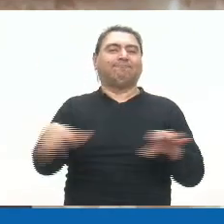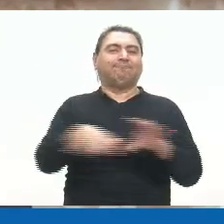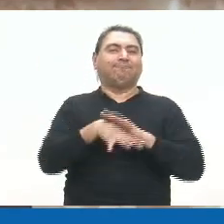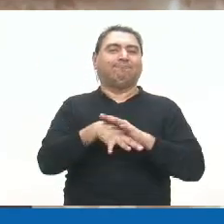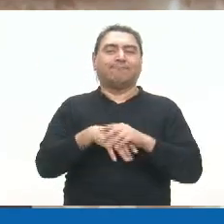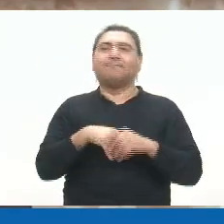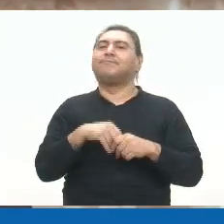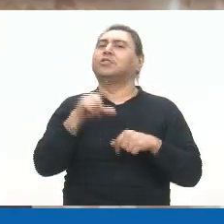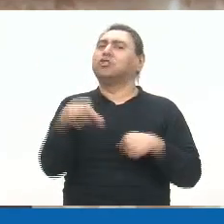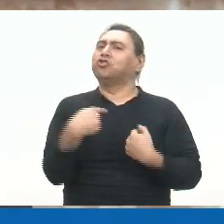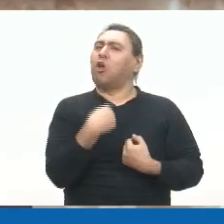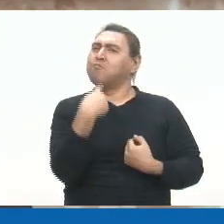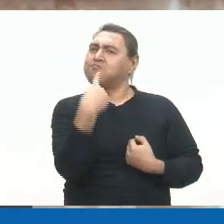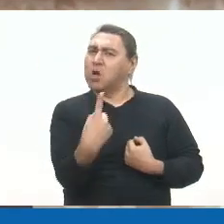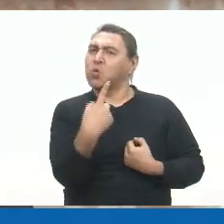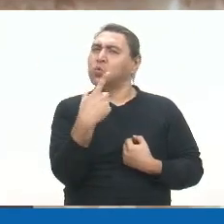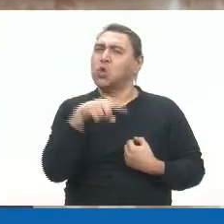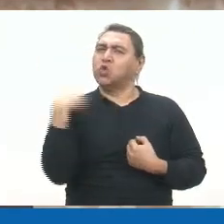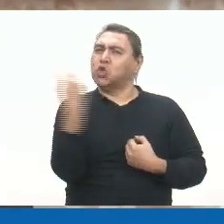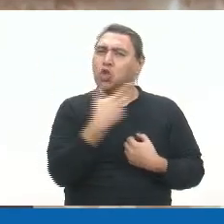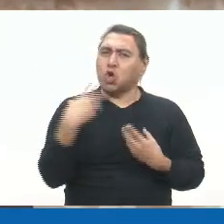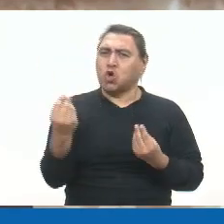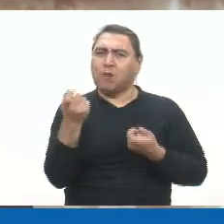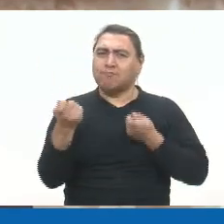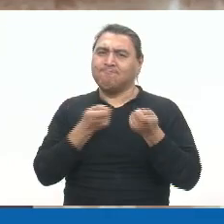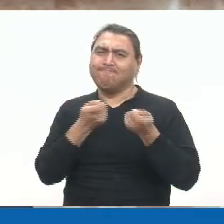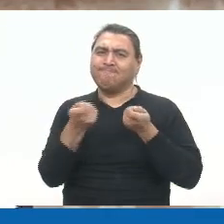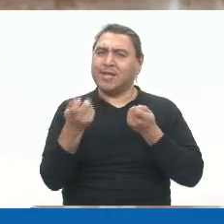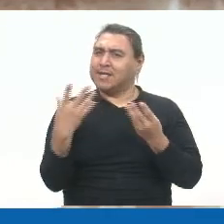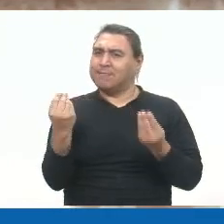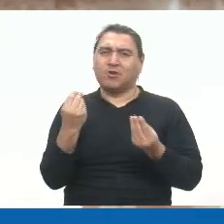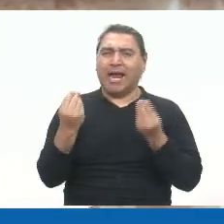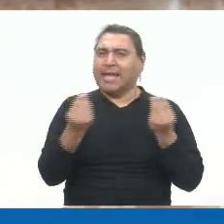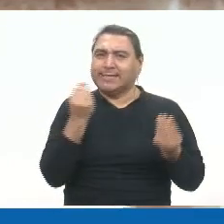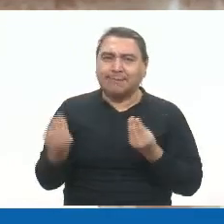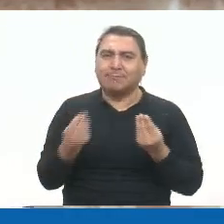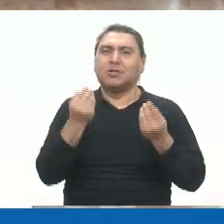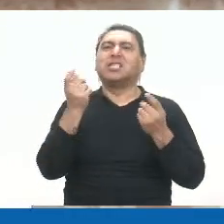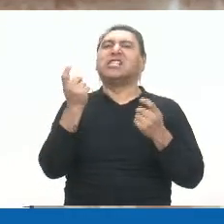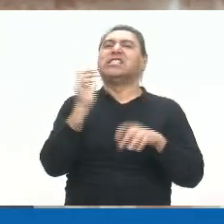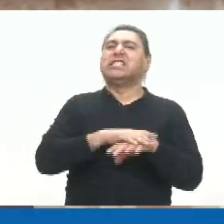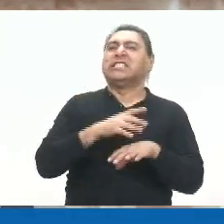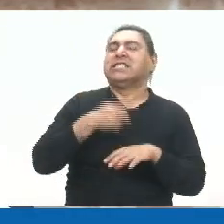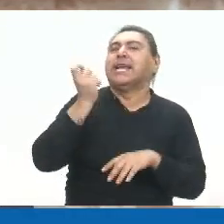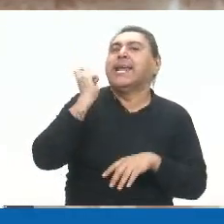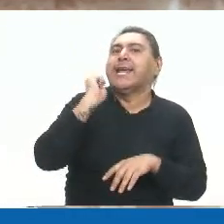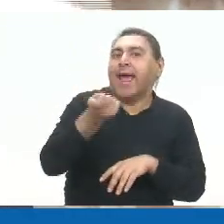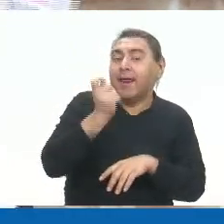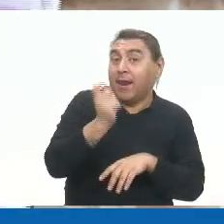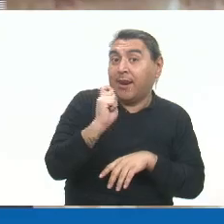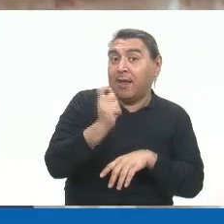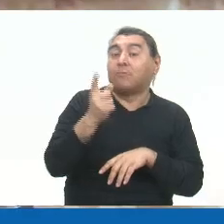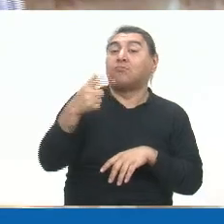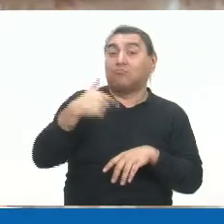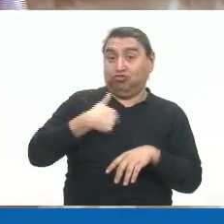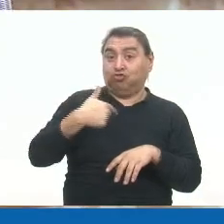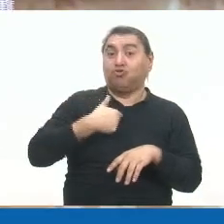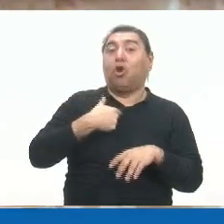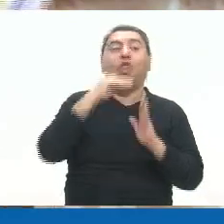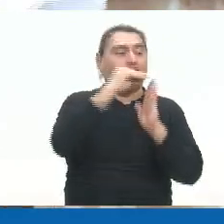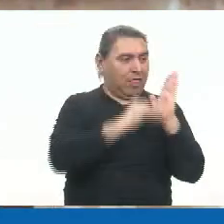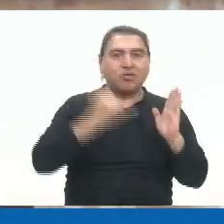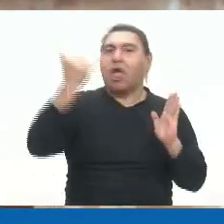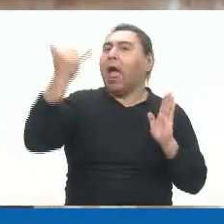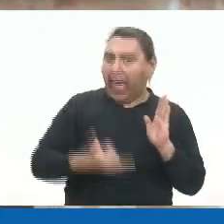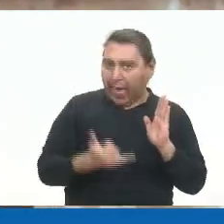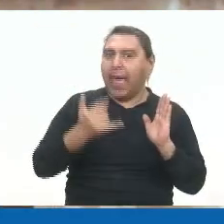entonces Yo me pregunto cómo vamos a hacer y quién se va a encargar porque les voy a traer algunos datos